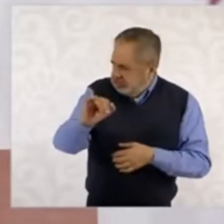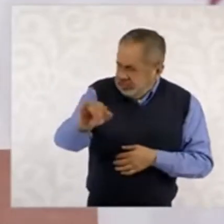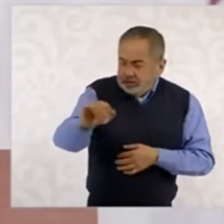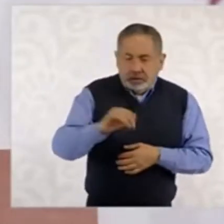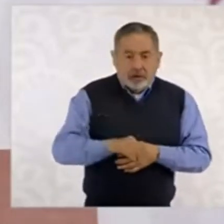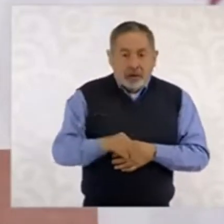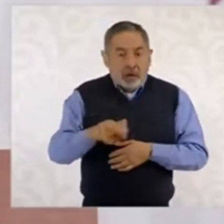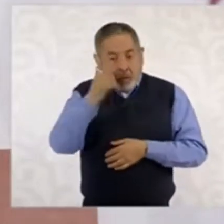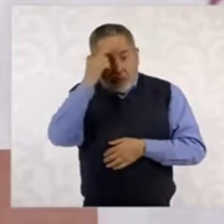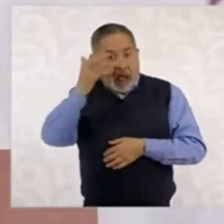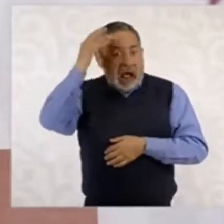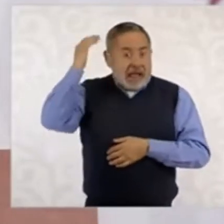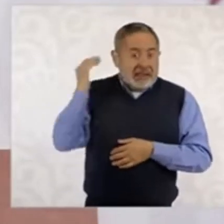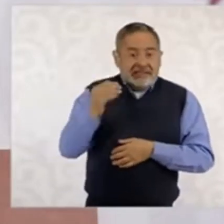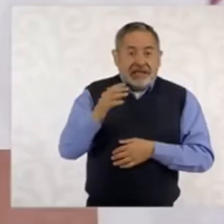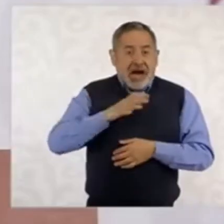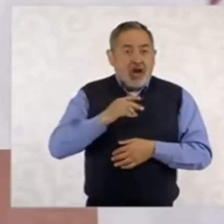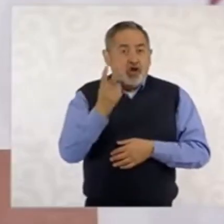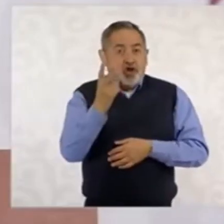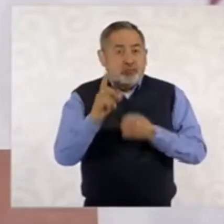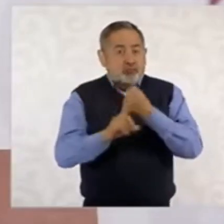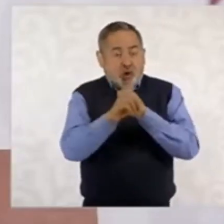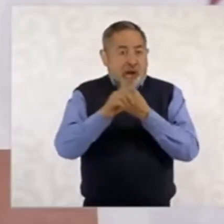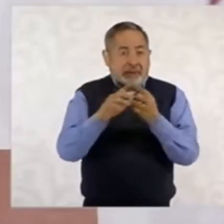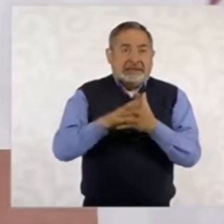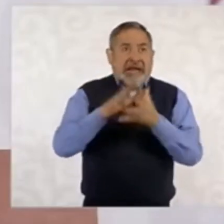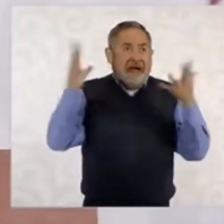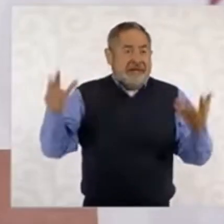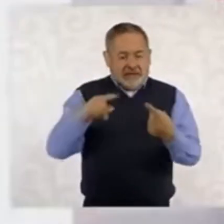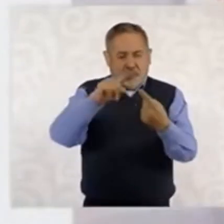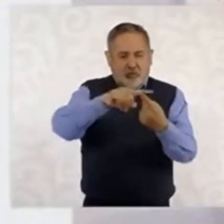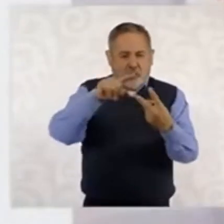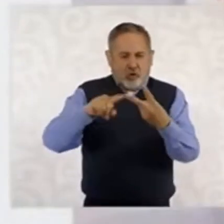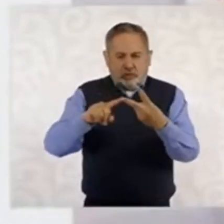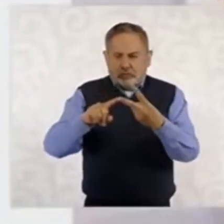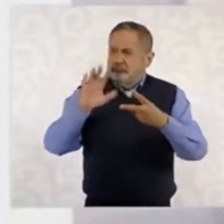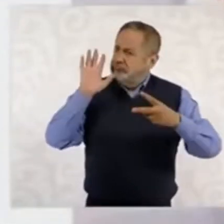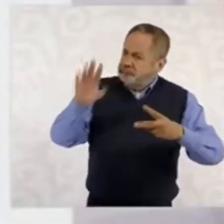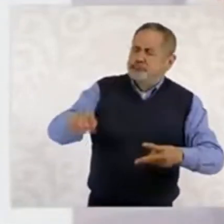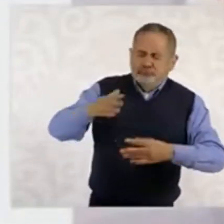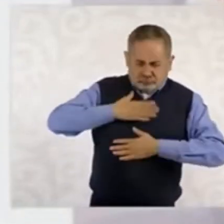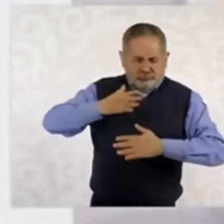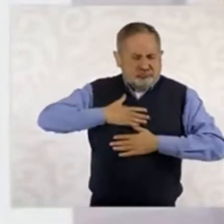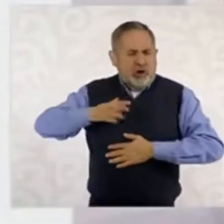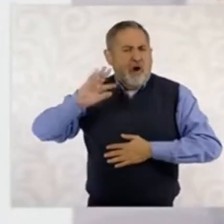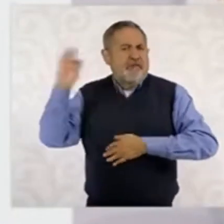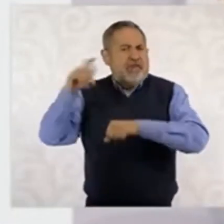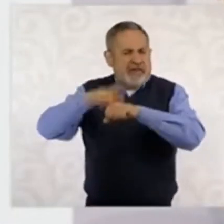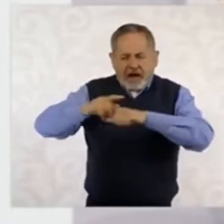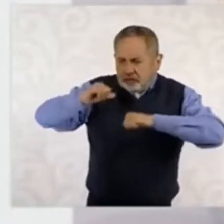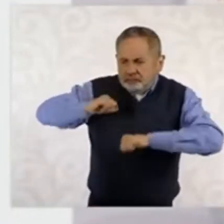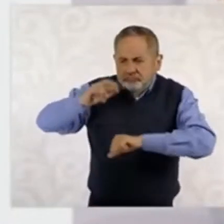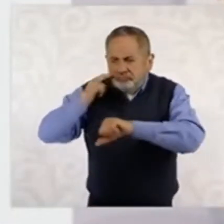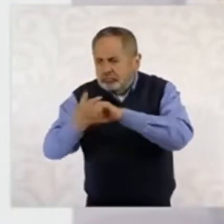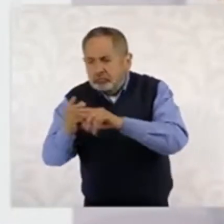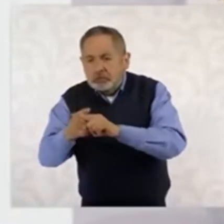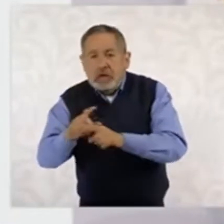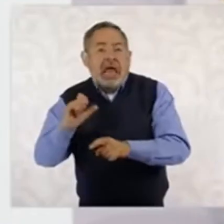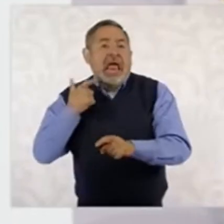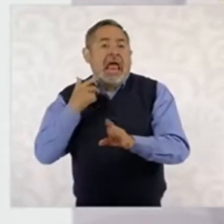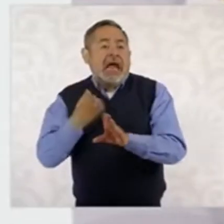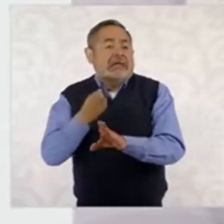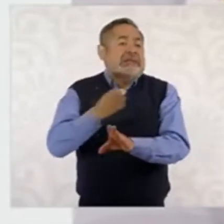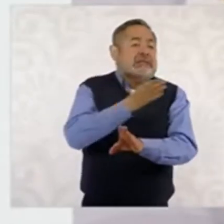dos graves conflictos sociales que gobiernos estatales y federales anteriores a la